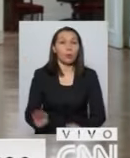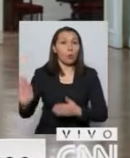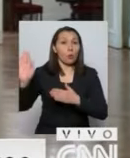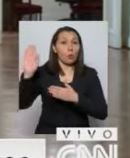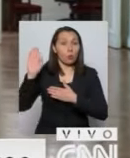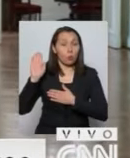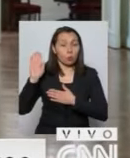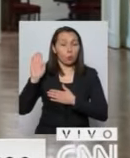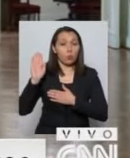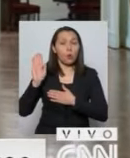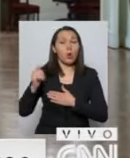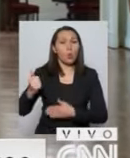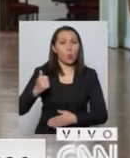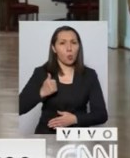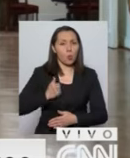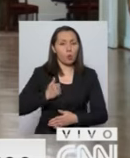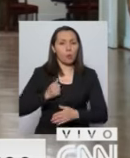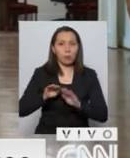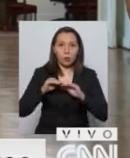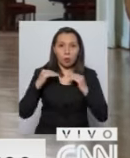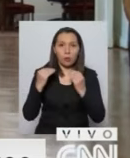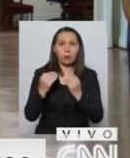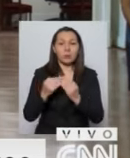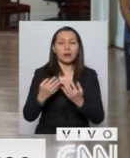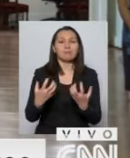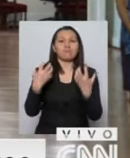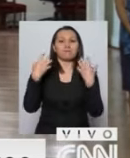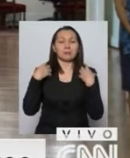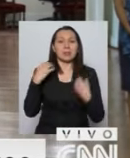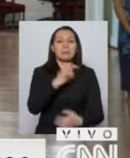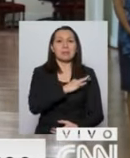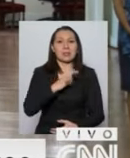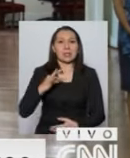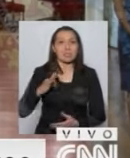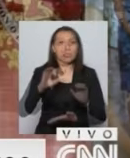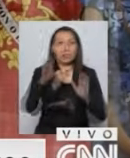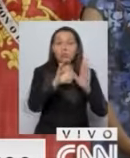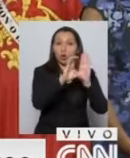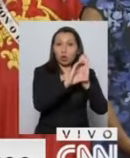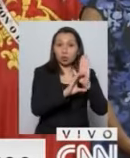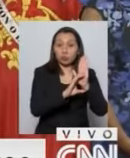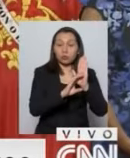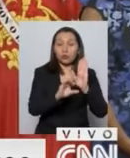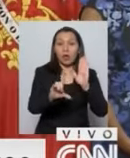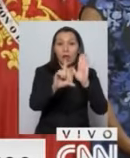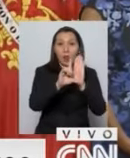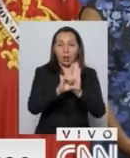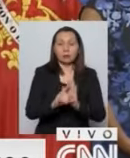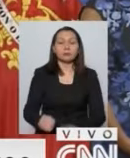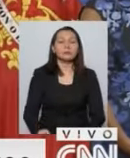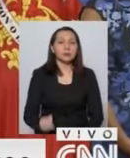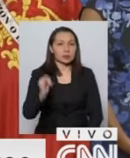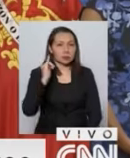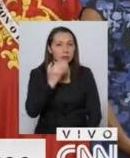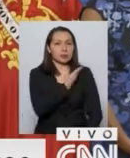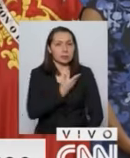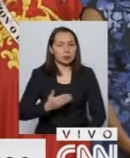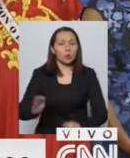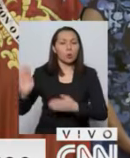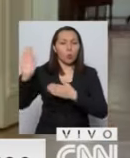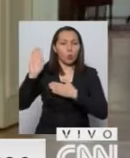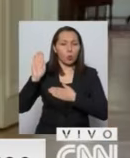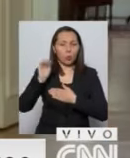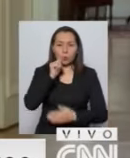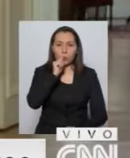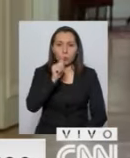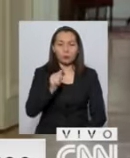o no, quien reemplazó a Pla en el Ministerio de la Mujer en el 2020 fue la misma que competirá en su contra representando